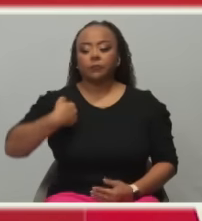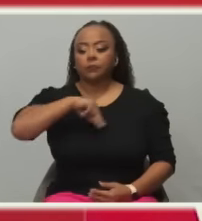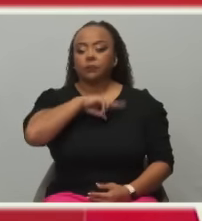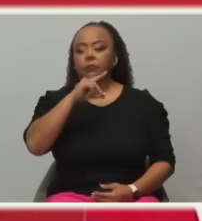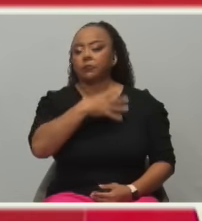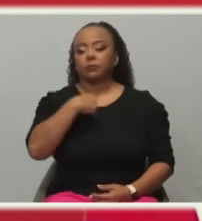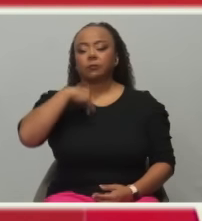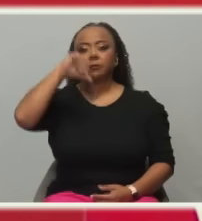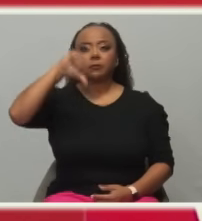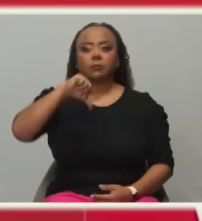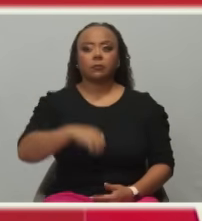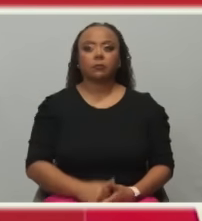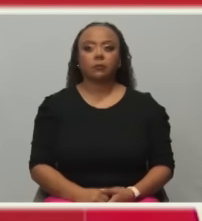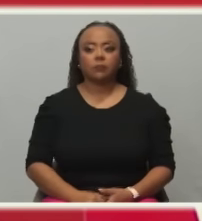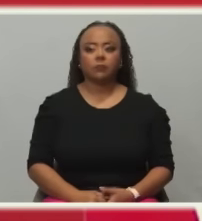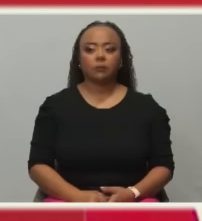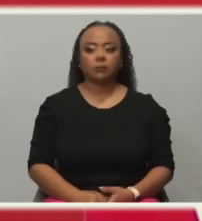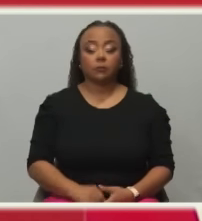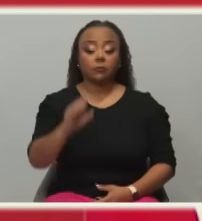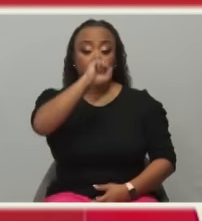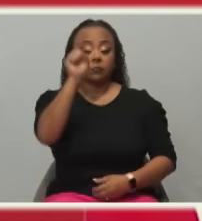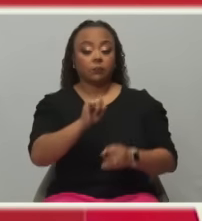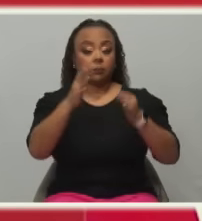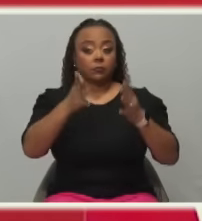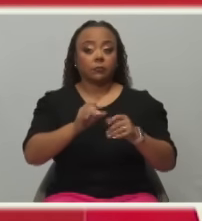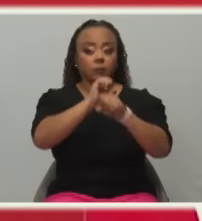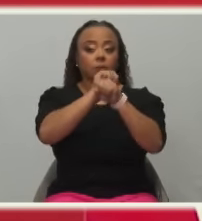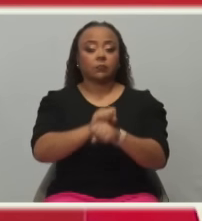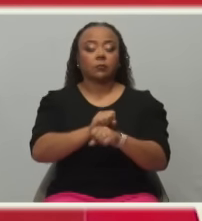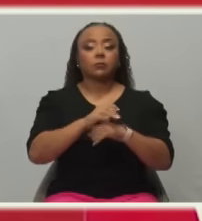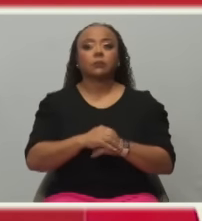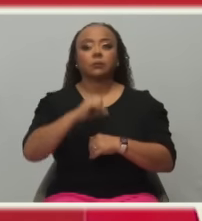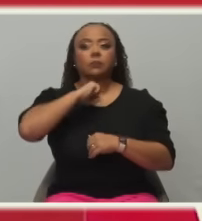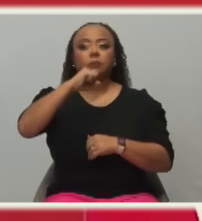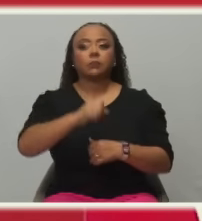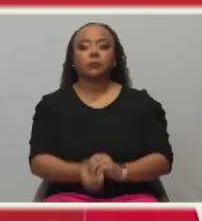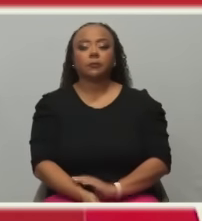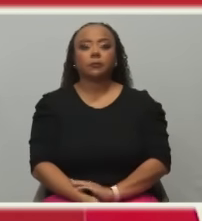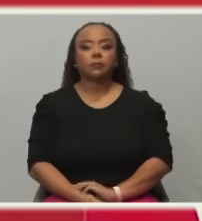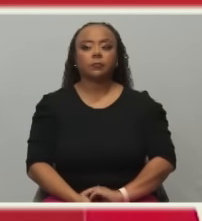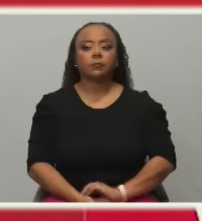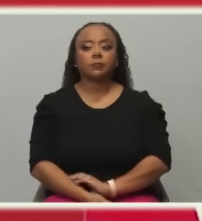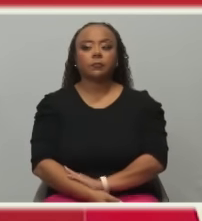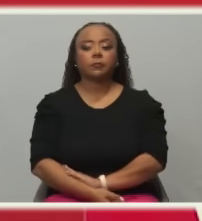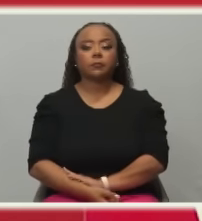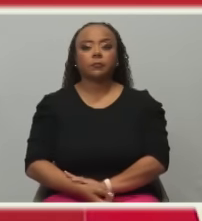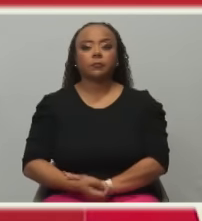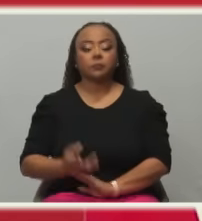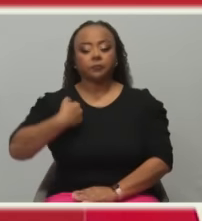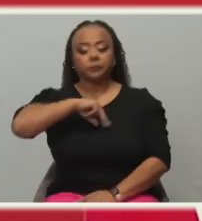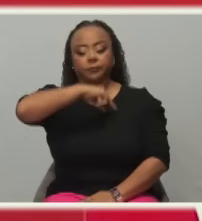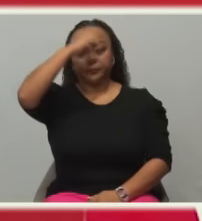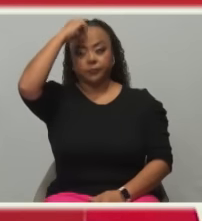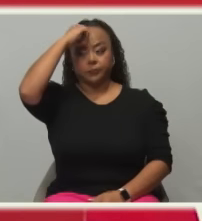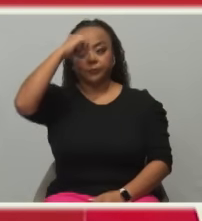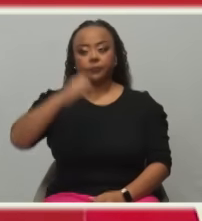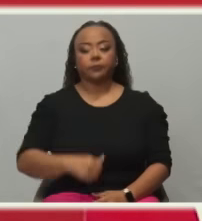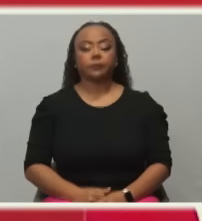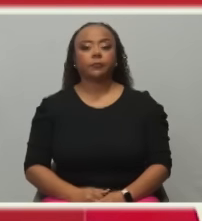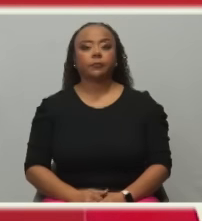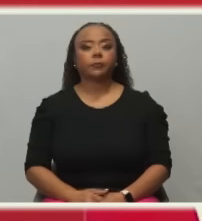nos gusta perder y nuestra afición está acostumbrada acostumbrada a ganar y nosotros obviamente